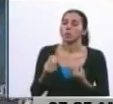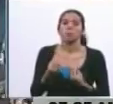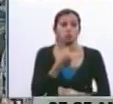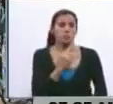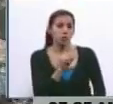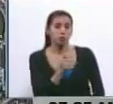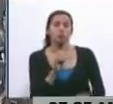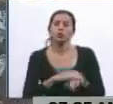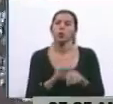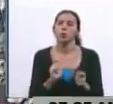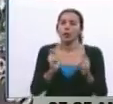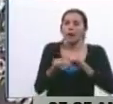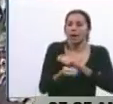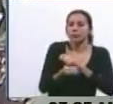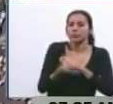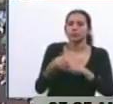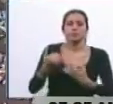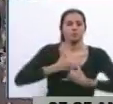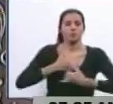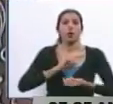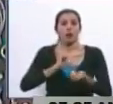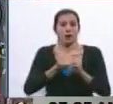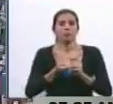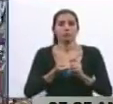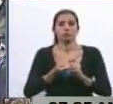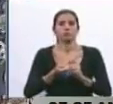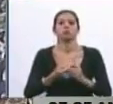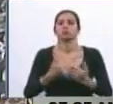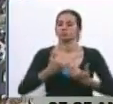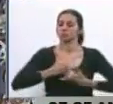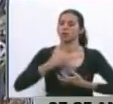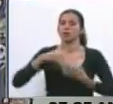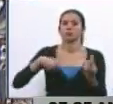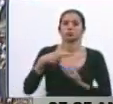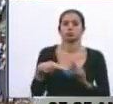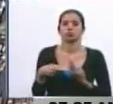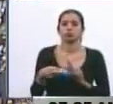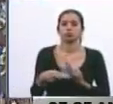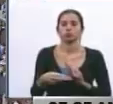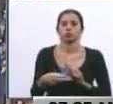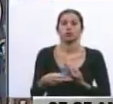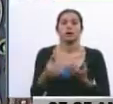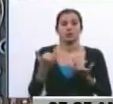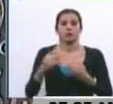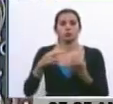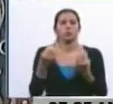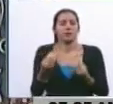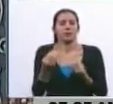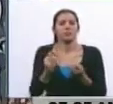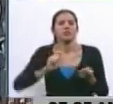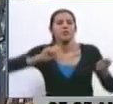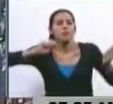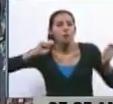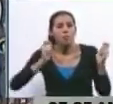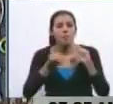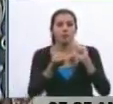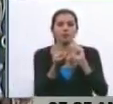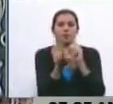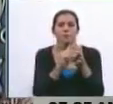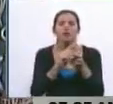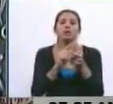¿cómo es ese cambio? El cambio somos nosotros, somos la revolución. La revolución vino para transformar, para cambiar esta